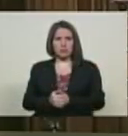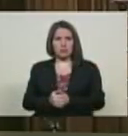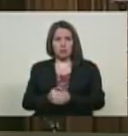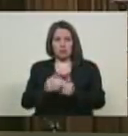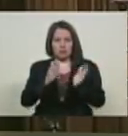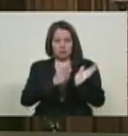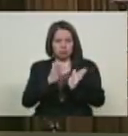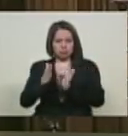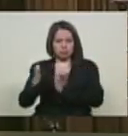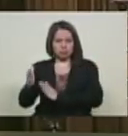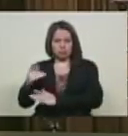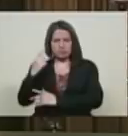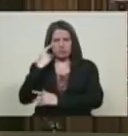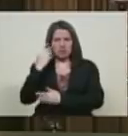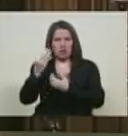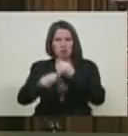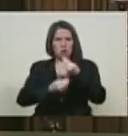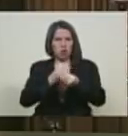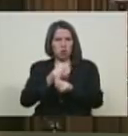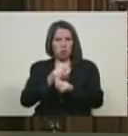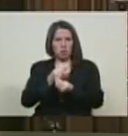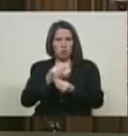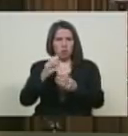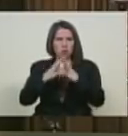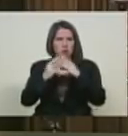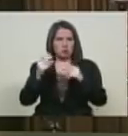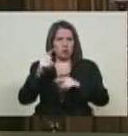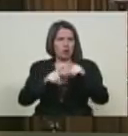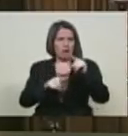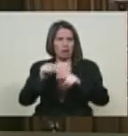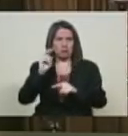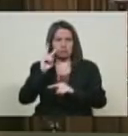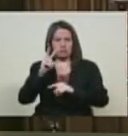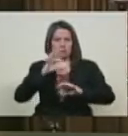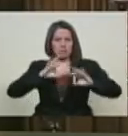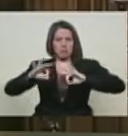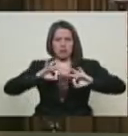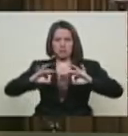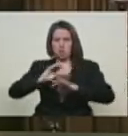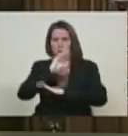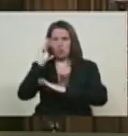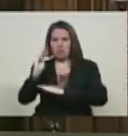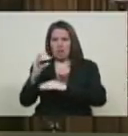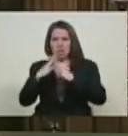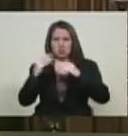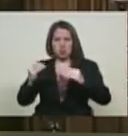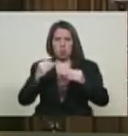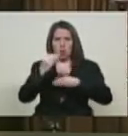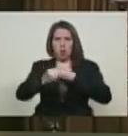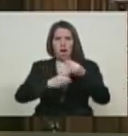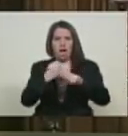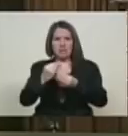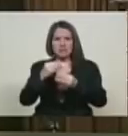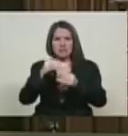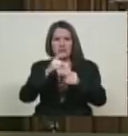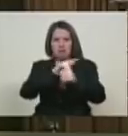esquema del montaje, financiamiento, preparación, protección del atentado terrorista del 4 de